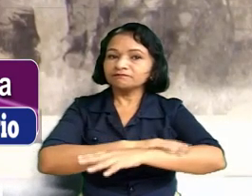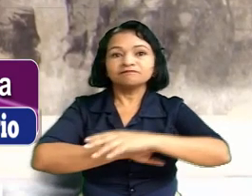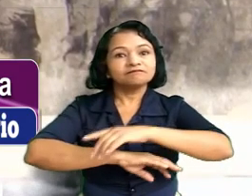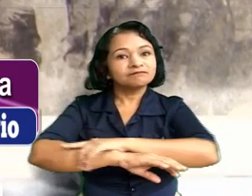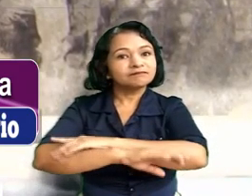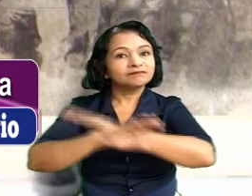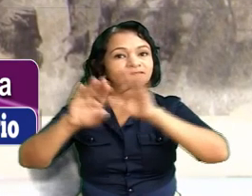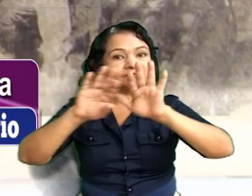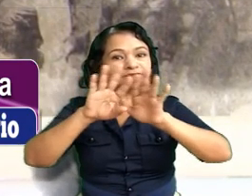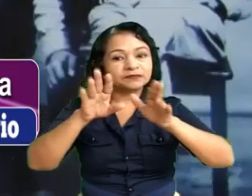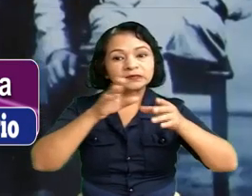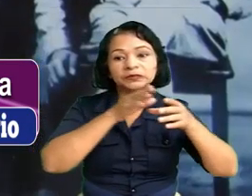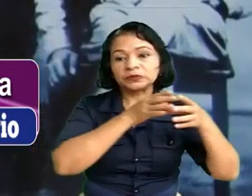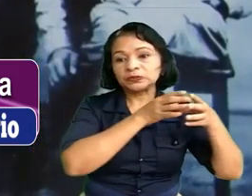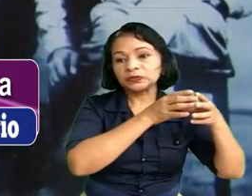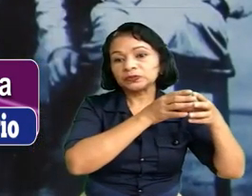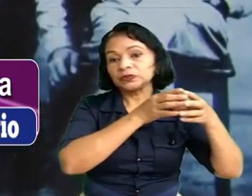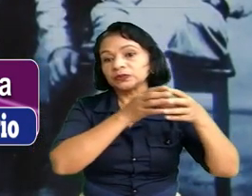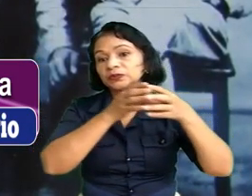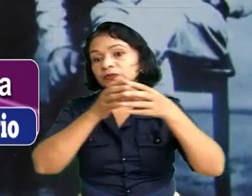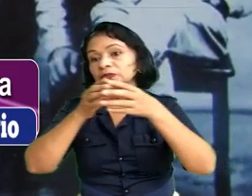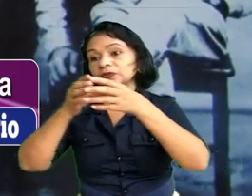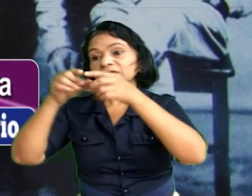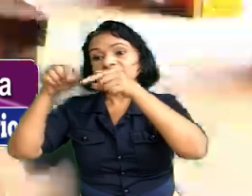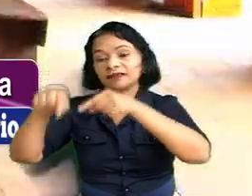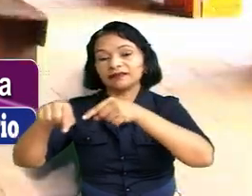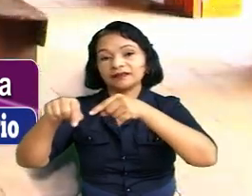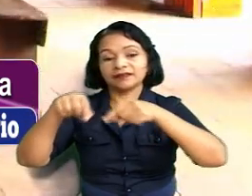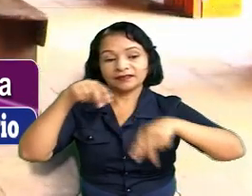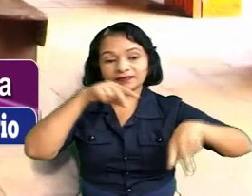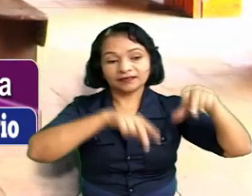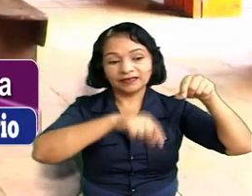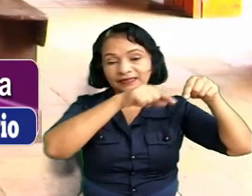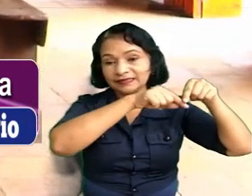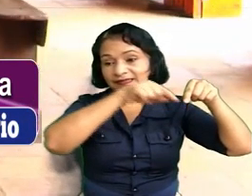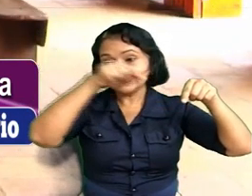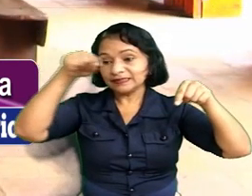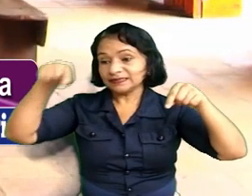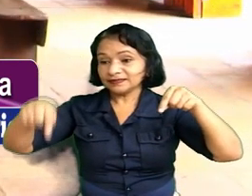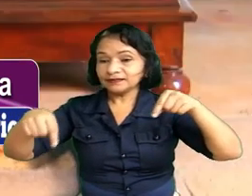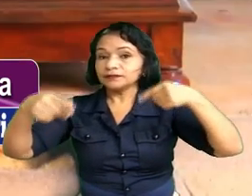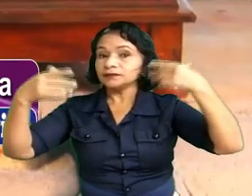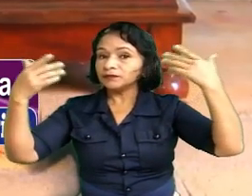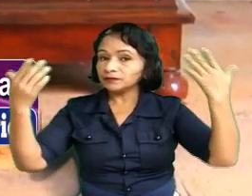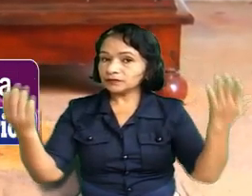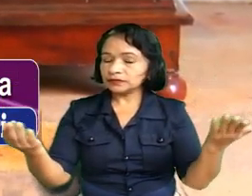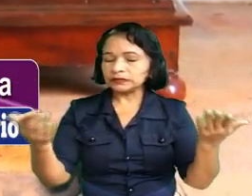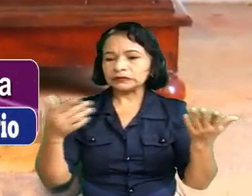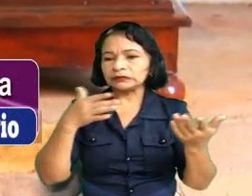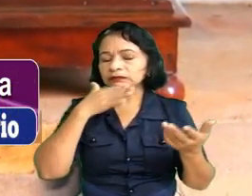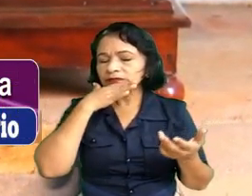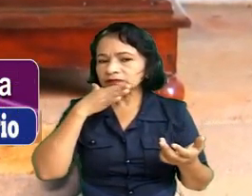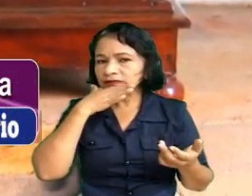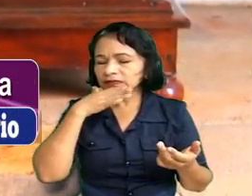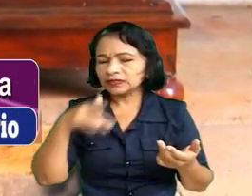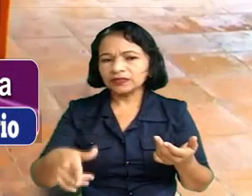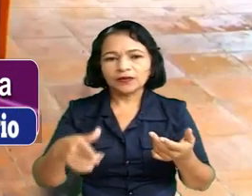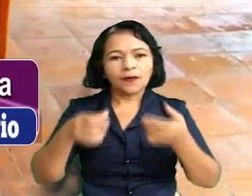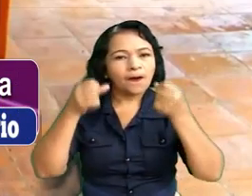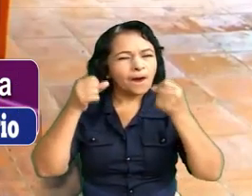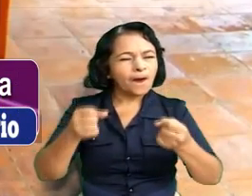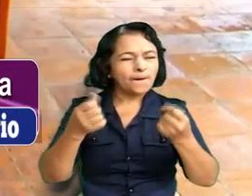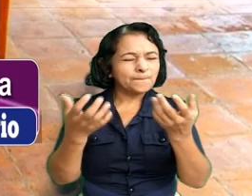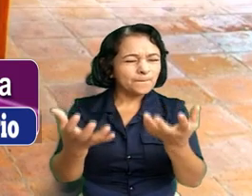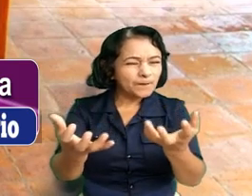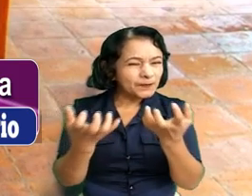se tuvo que trasladar a vivir ahí. Hay algunos aspectos que nos mencionan ahí, porque lo agreste del terreno, que hasta los hombres no querían